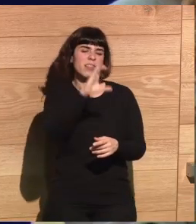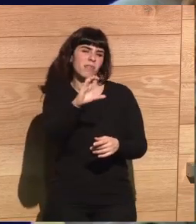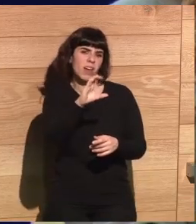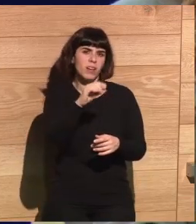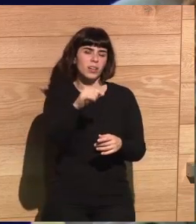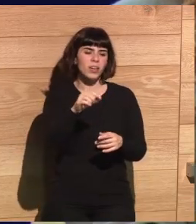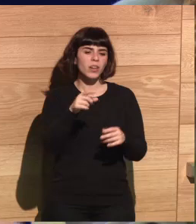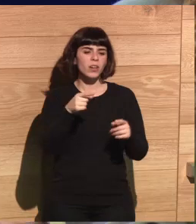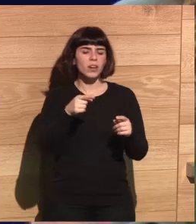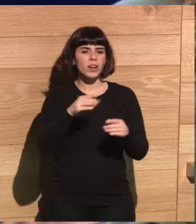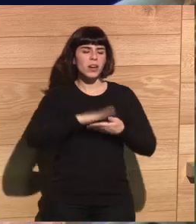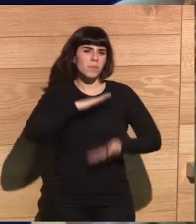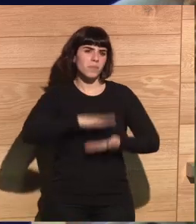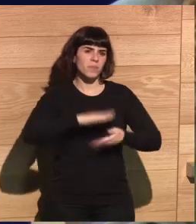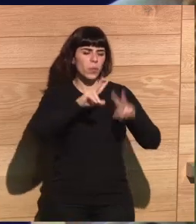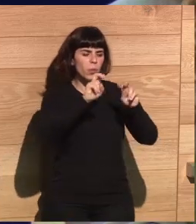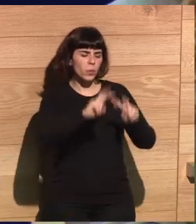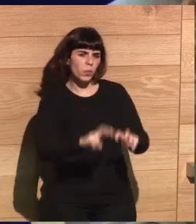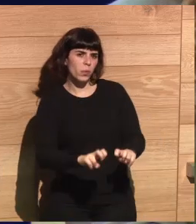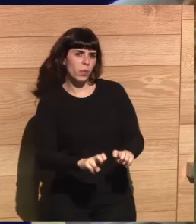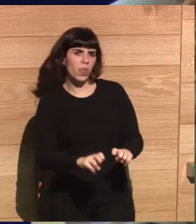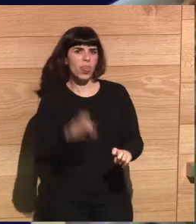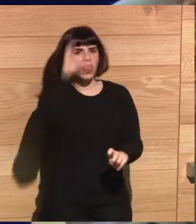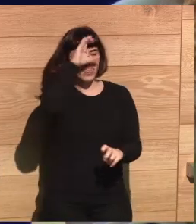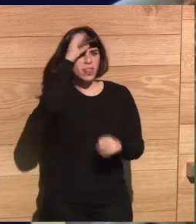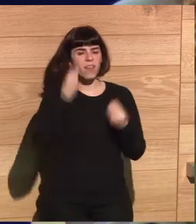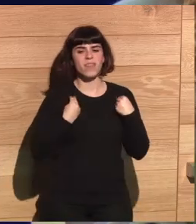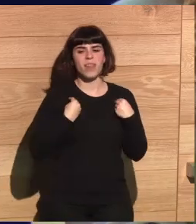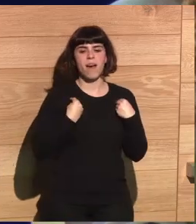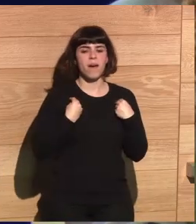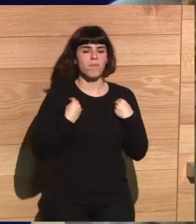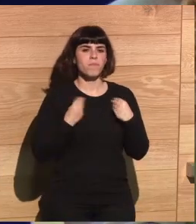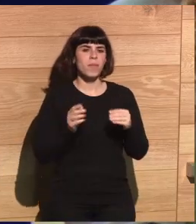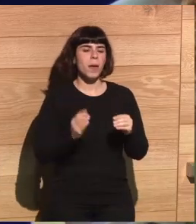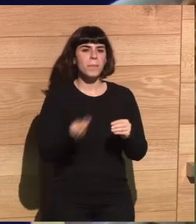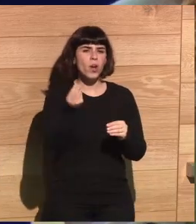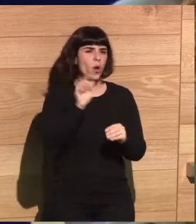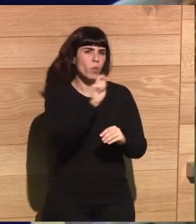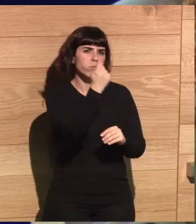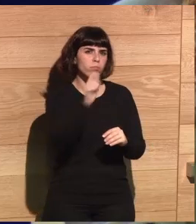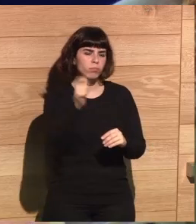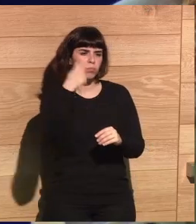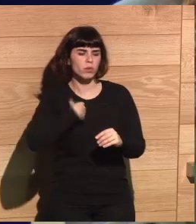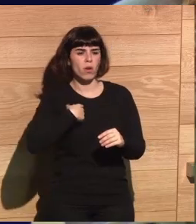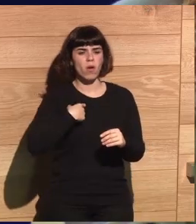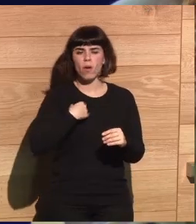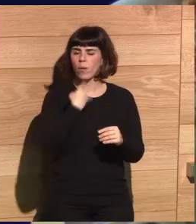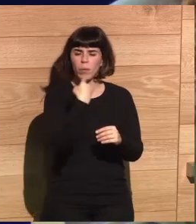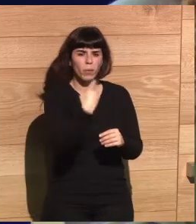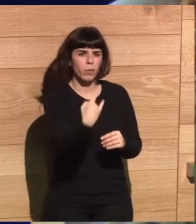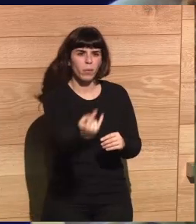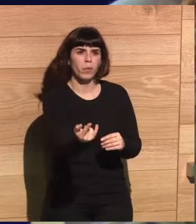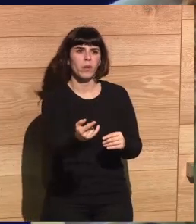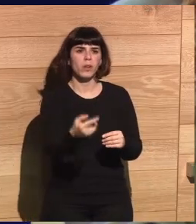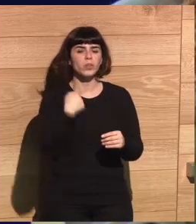para investigar y para crear a través de la ciencia vidas mejores, me pareció fascinante. Y sé que su madre,